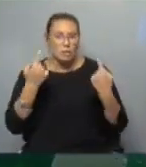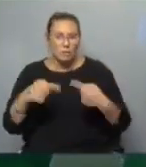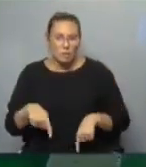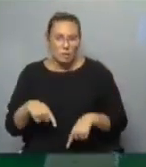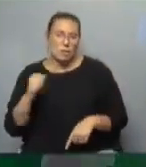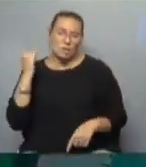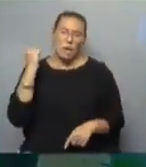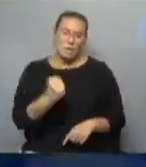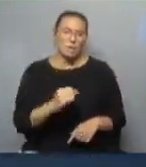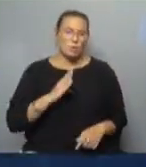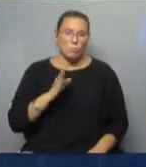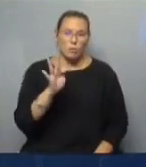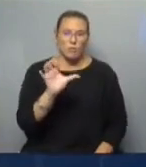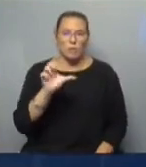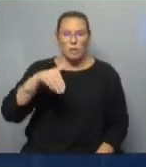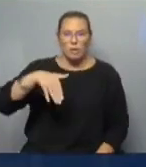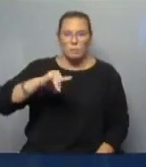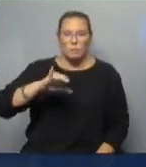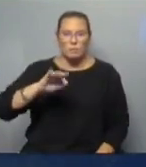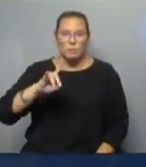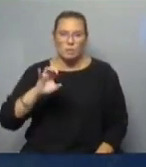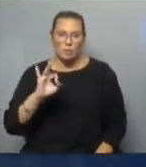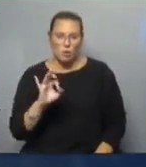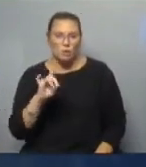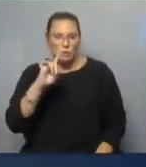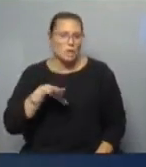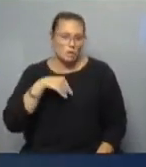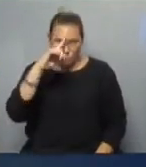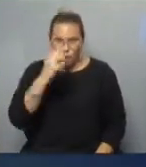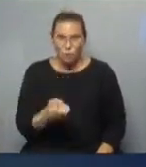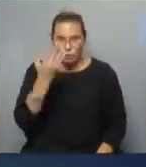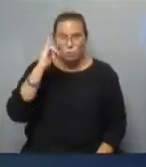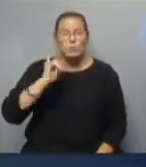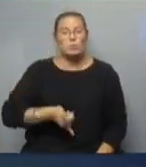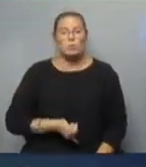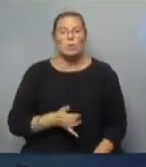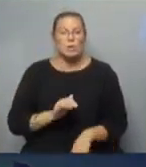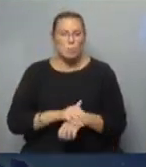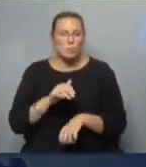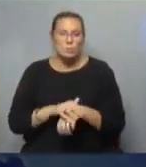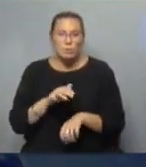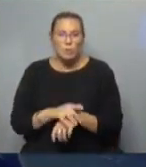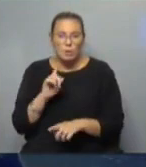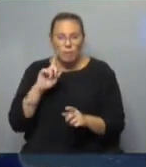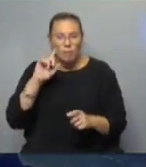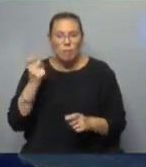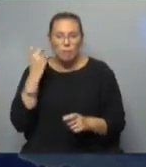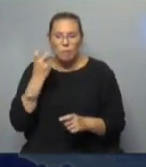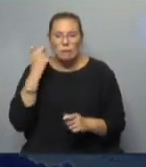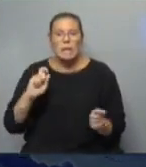encargadas de comunicar eso desde el lado de las mujeres también, sí. ¿No? Y de tratar de ir cambiando